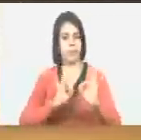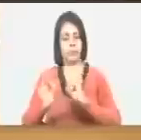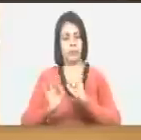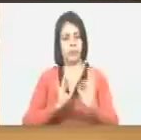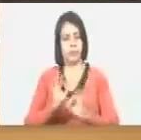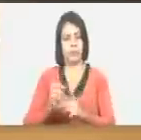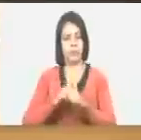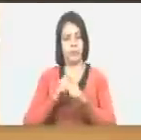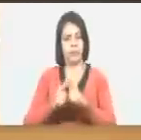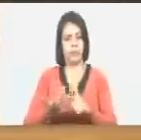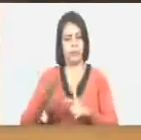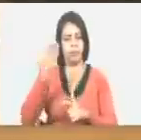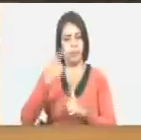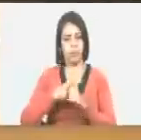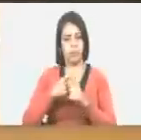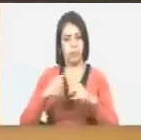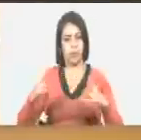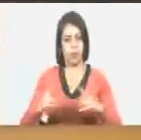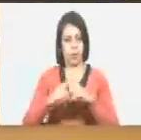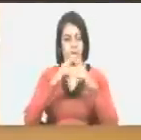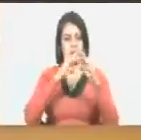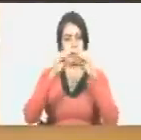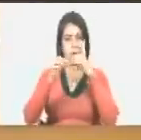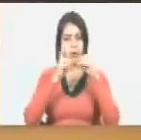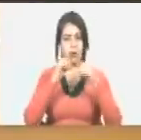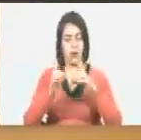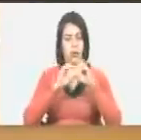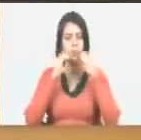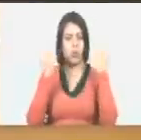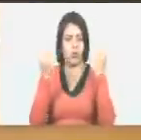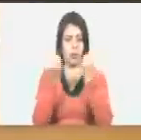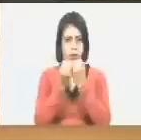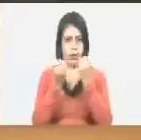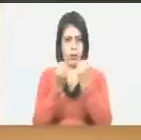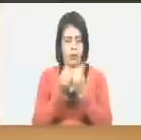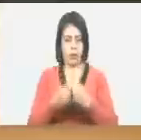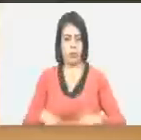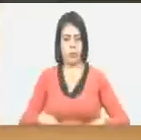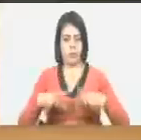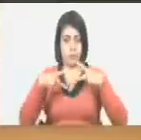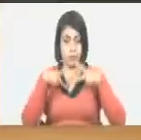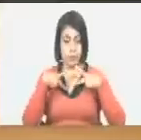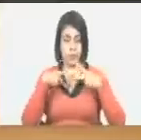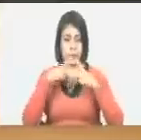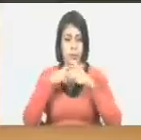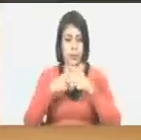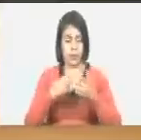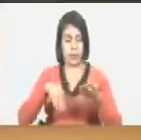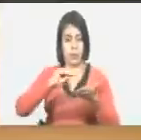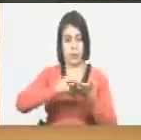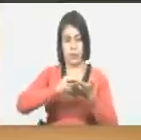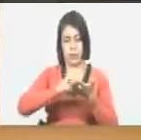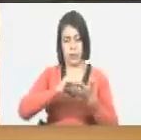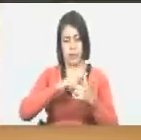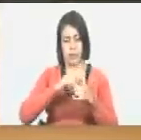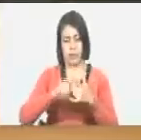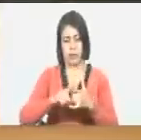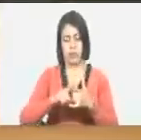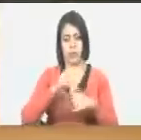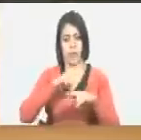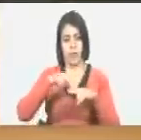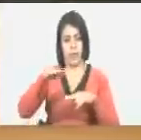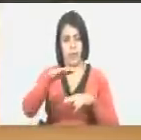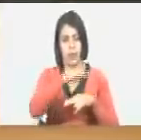y talante para el encuentro, para el diálogo, para la organización, para la vida, para el florecimiento de nuestras